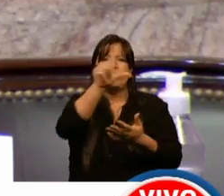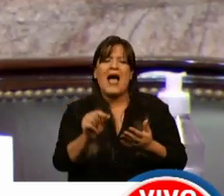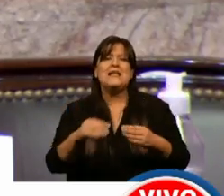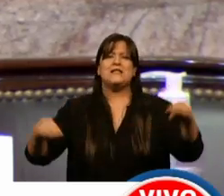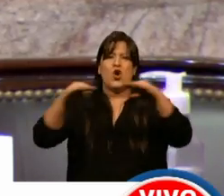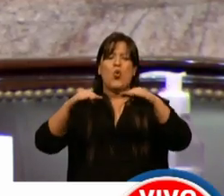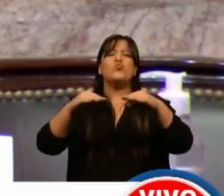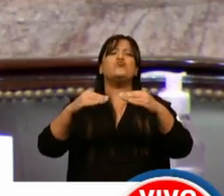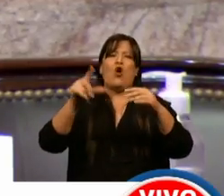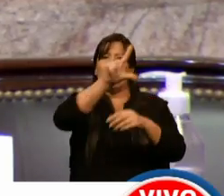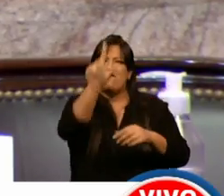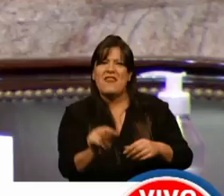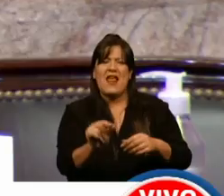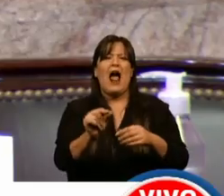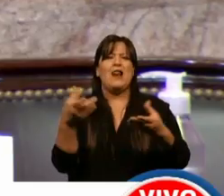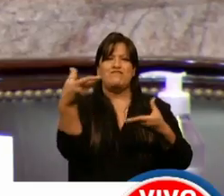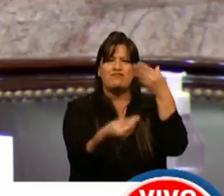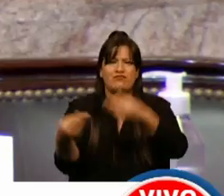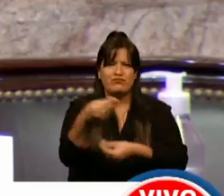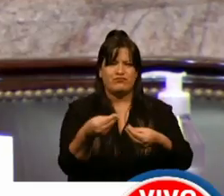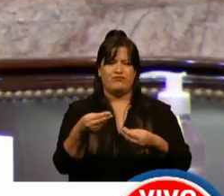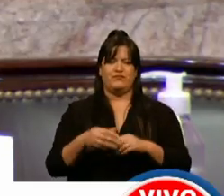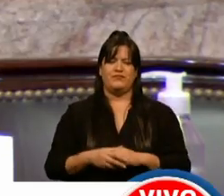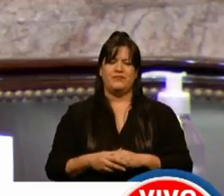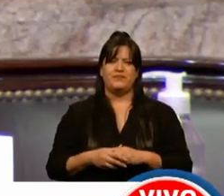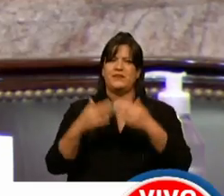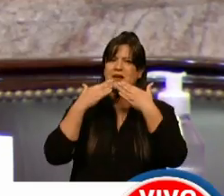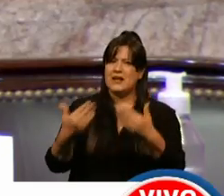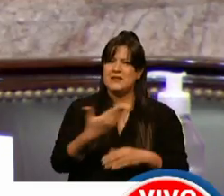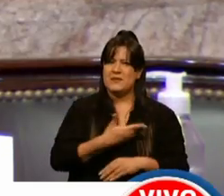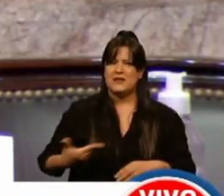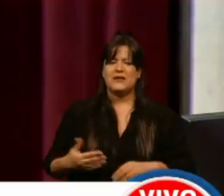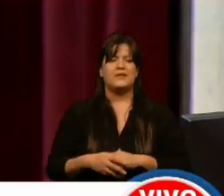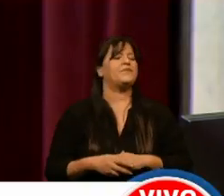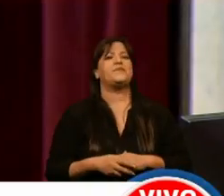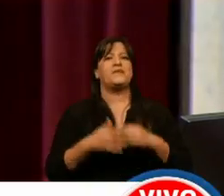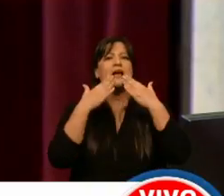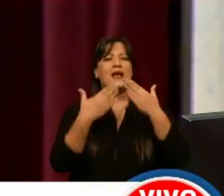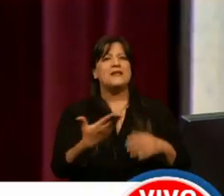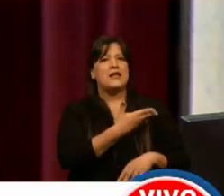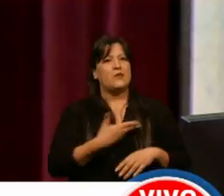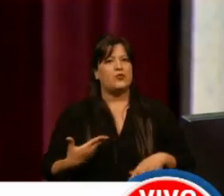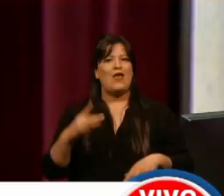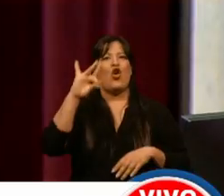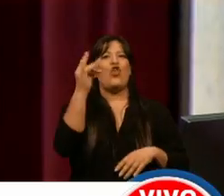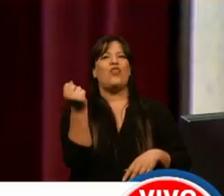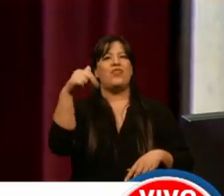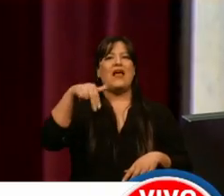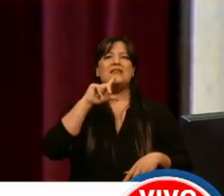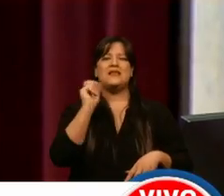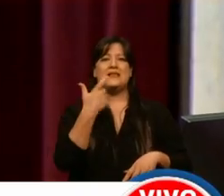equitativo y federal muchas gracias presidente muchas gracias diputado de antas